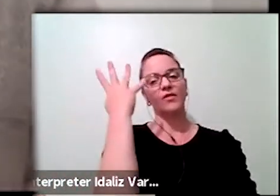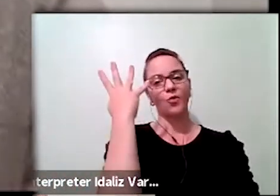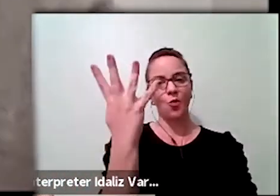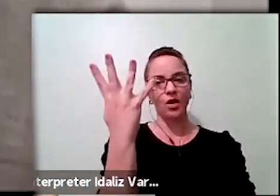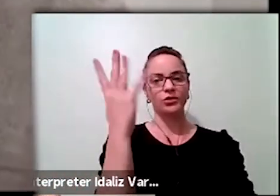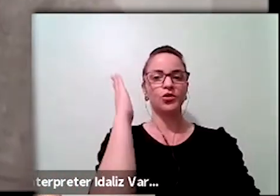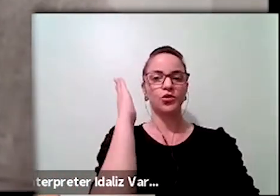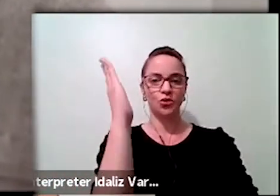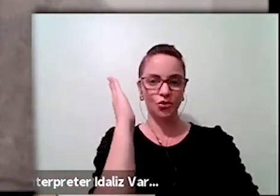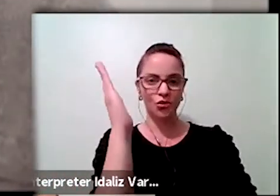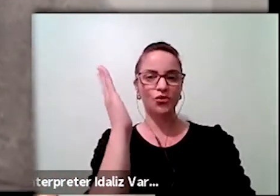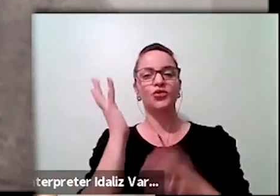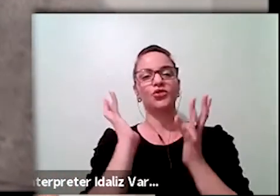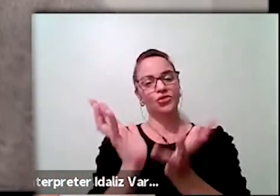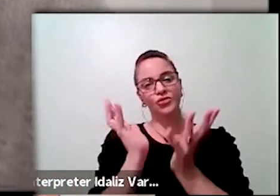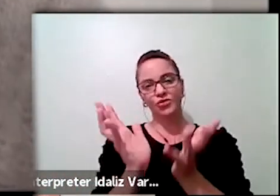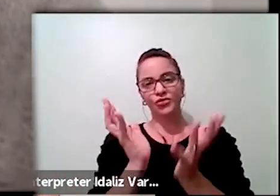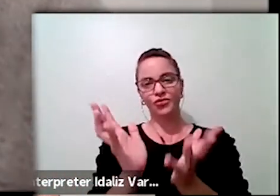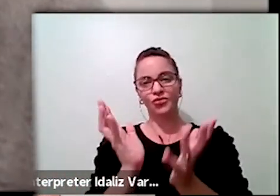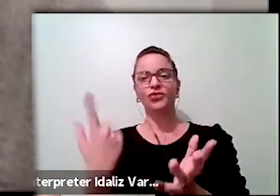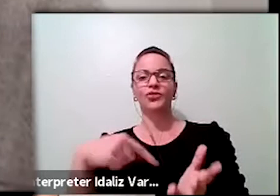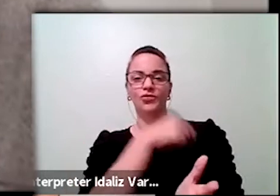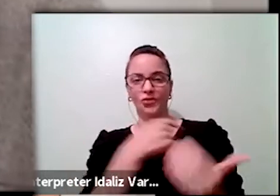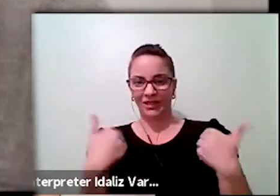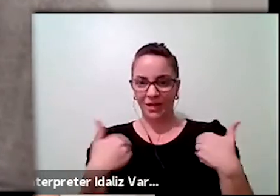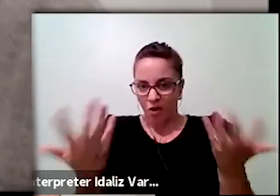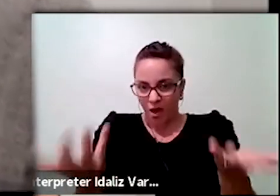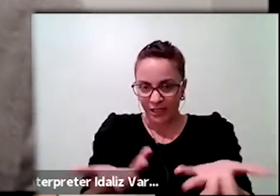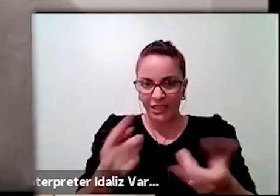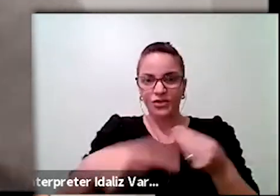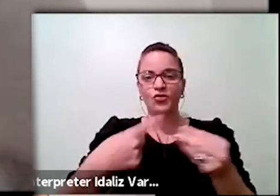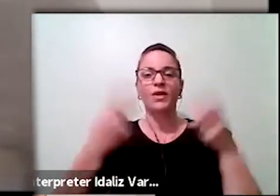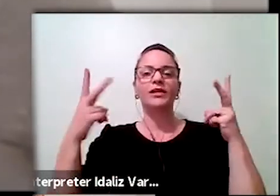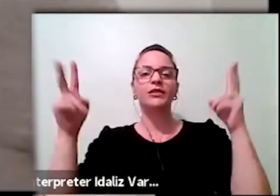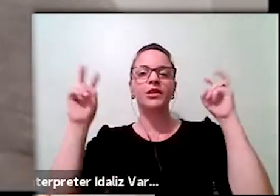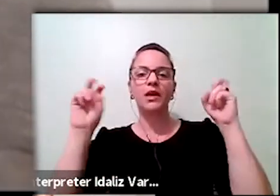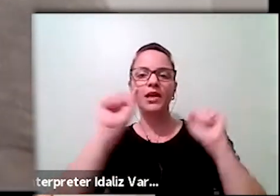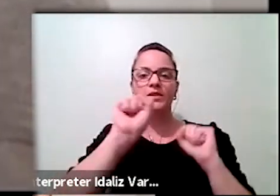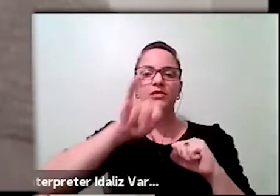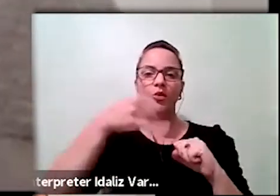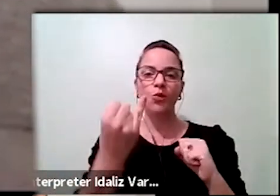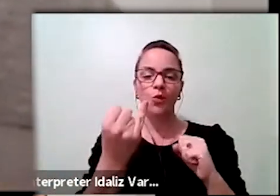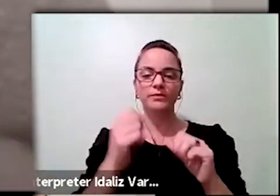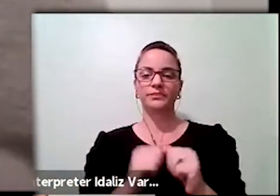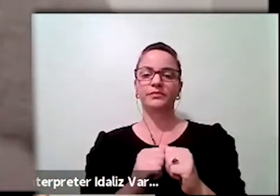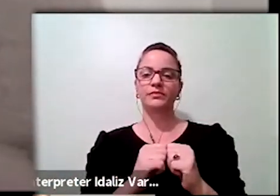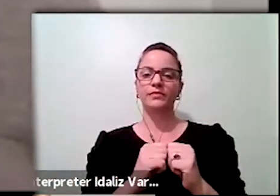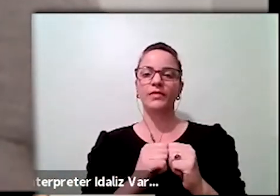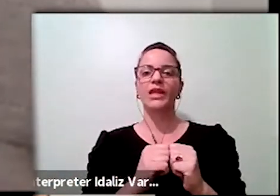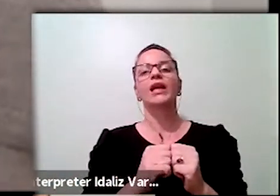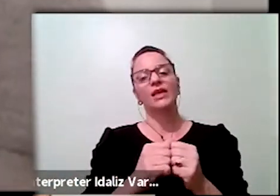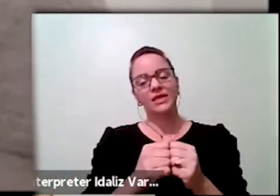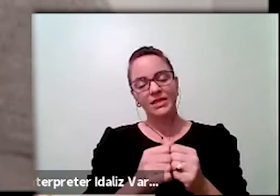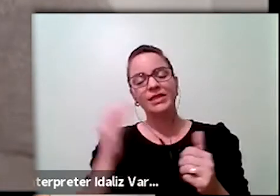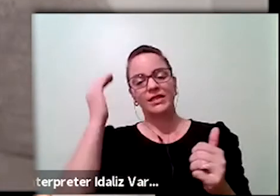de cuatro conversaciones que hemos estado teniendo sobre el tema de San Juan, dado que se enmarca